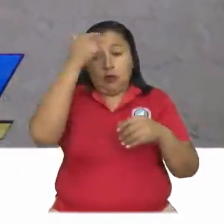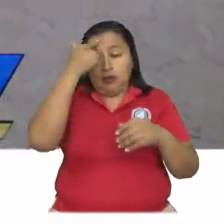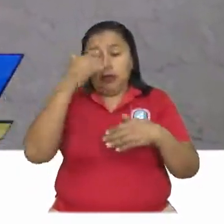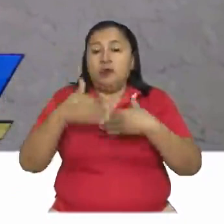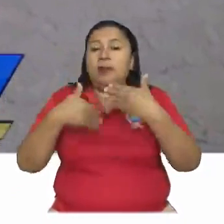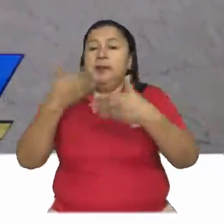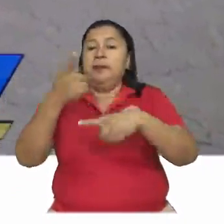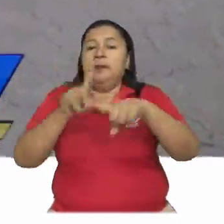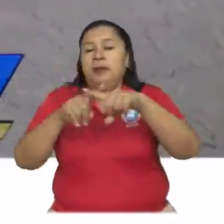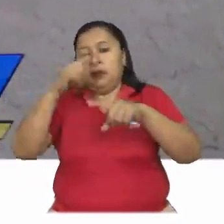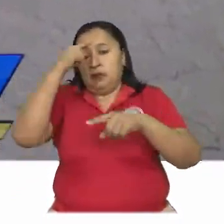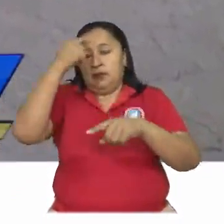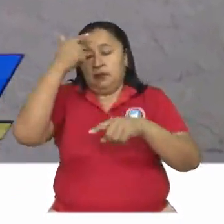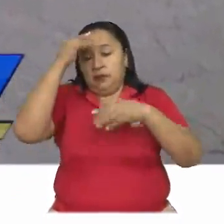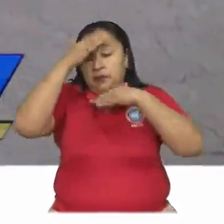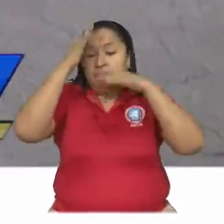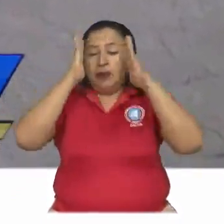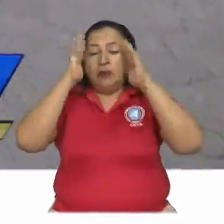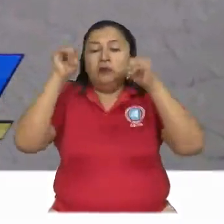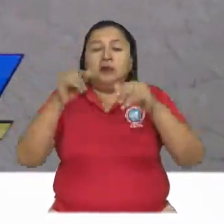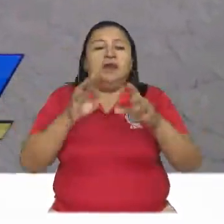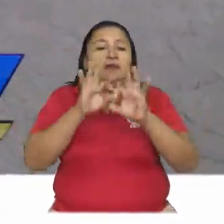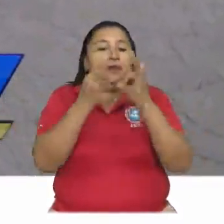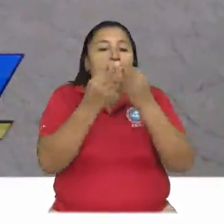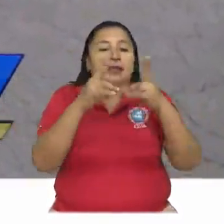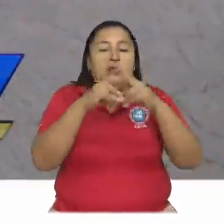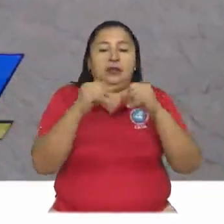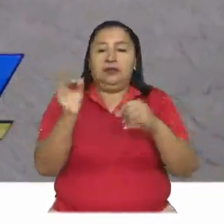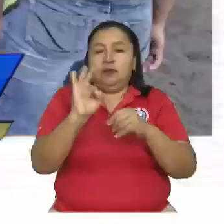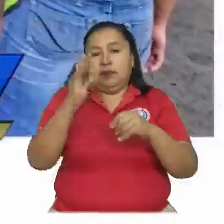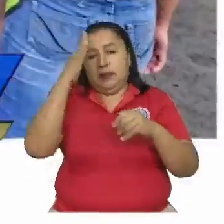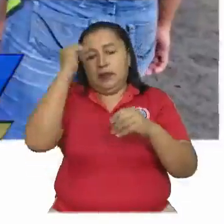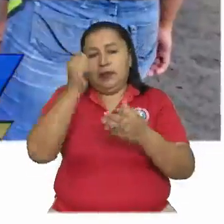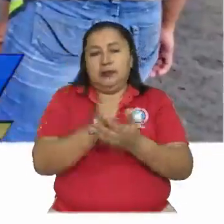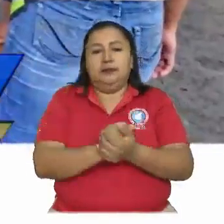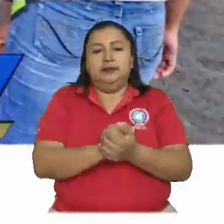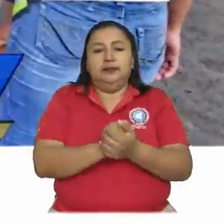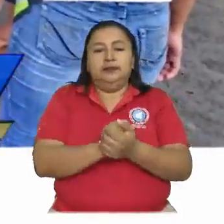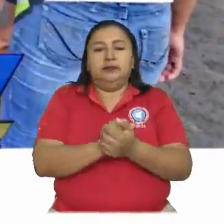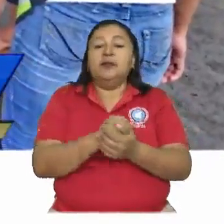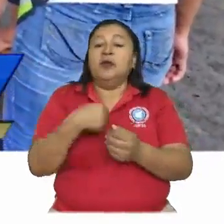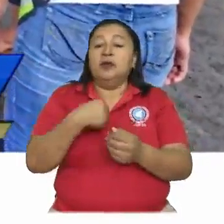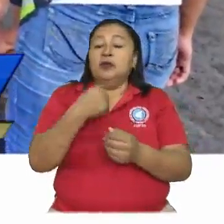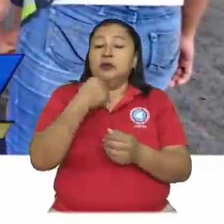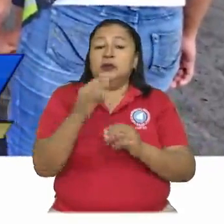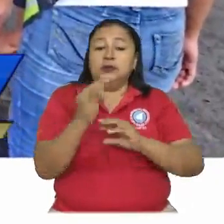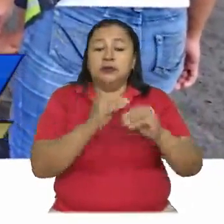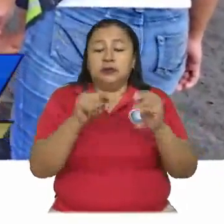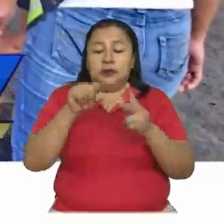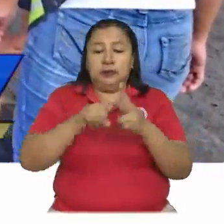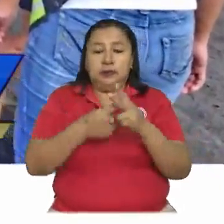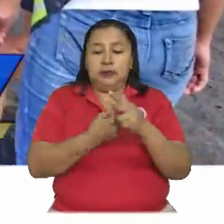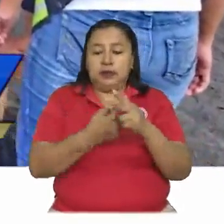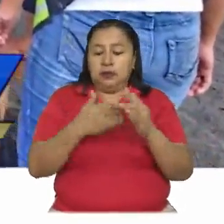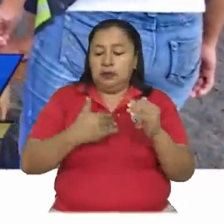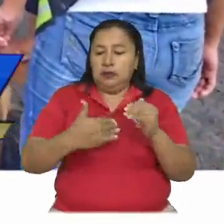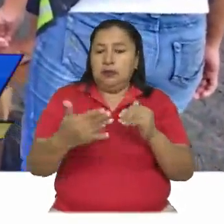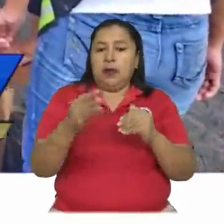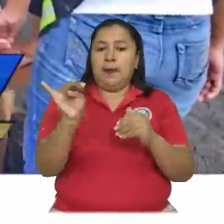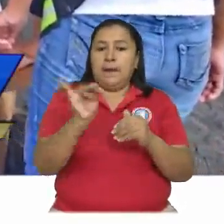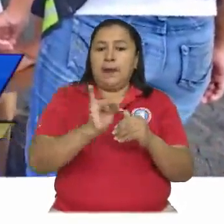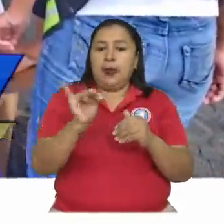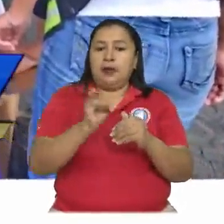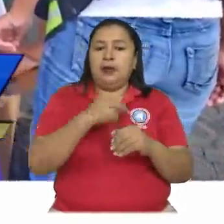sector privado y con las familias nicaragüenses en general. Comentaba que en esta semana, a partir del miércoles,